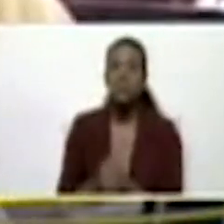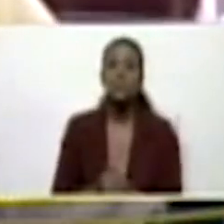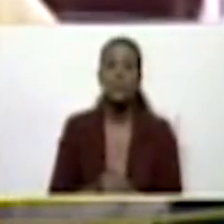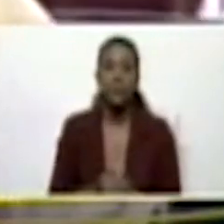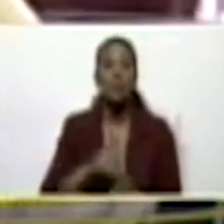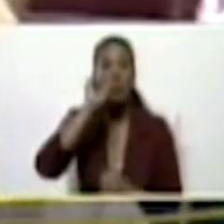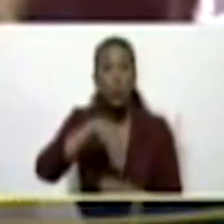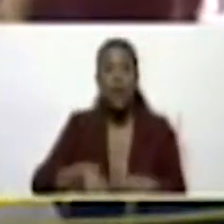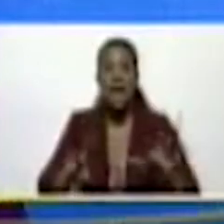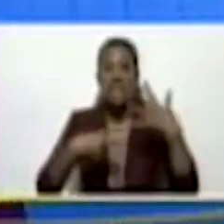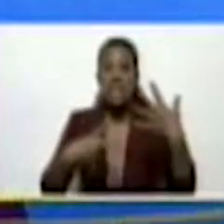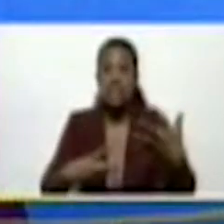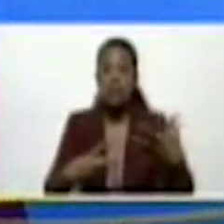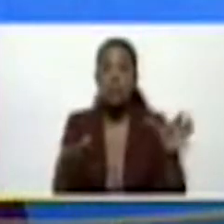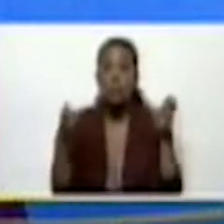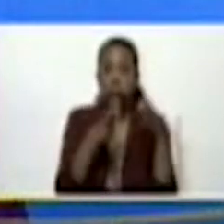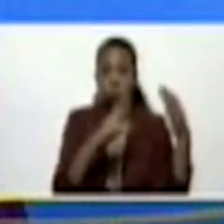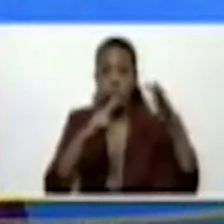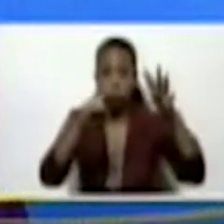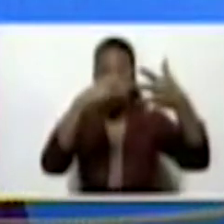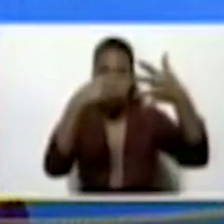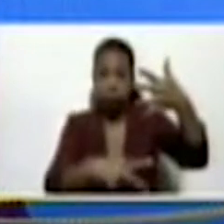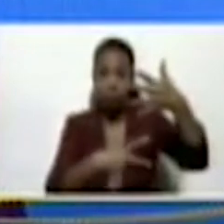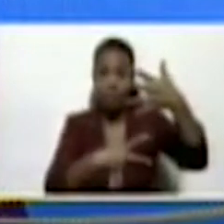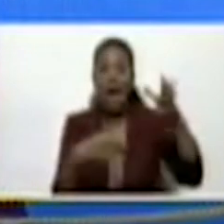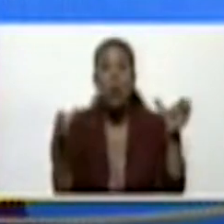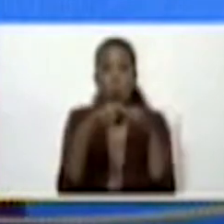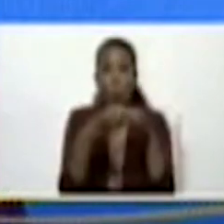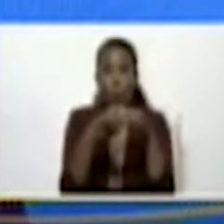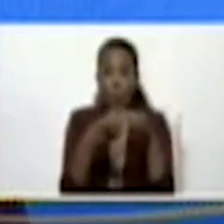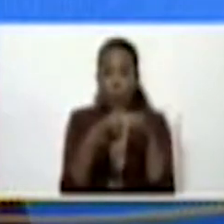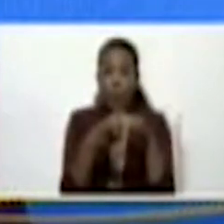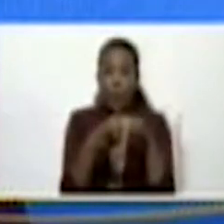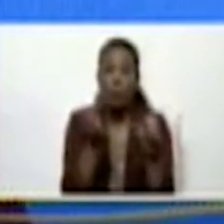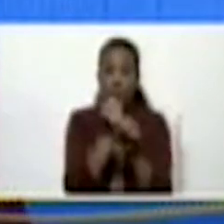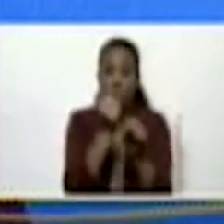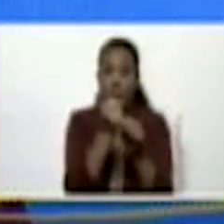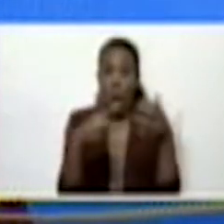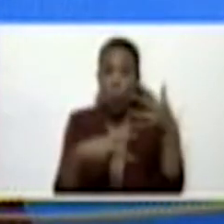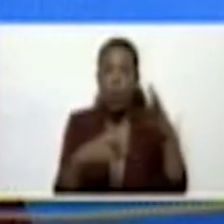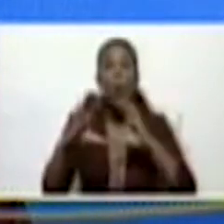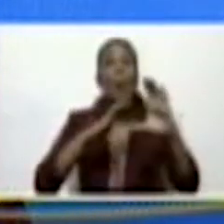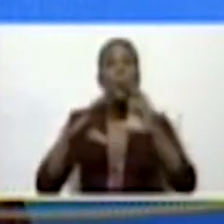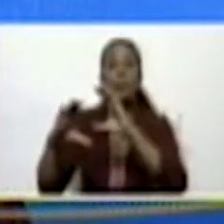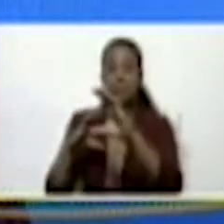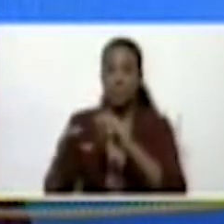Y en séptimo lugar, el equipo de